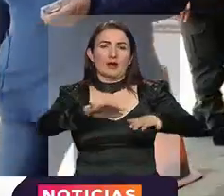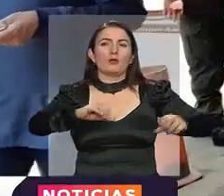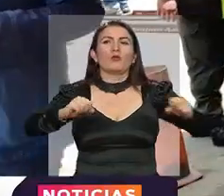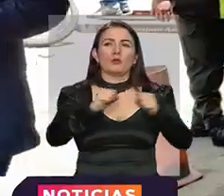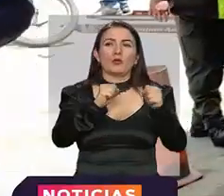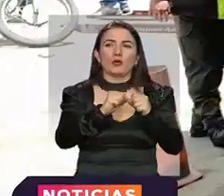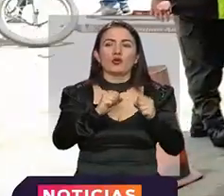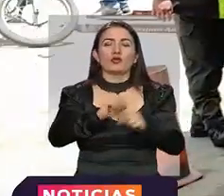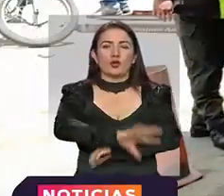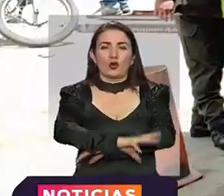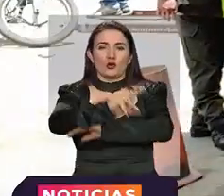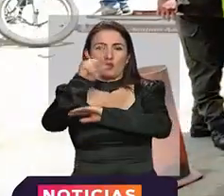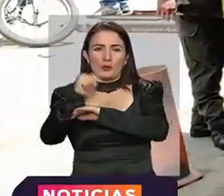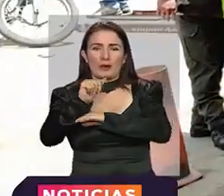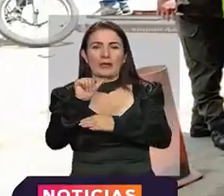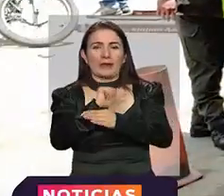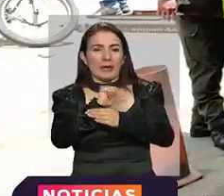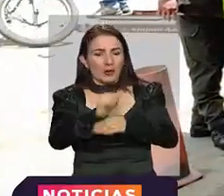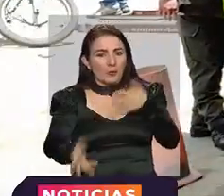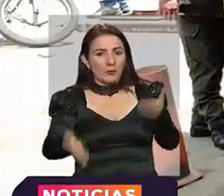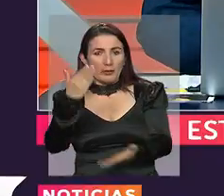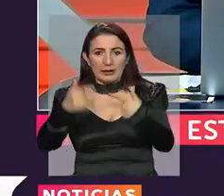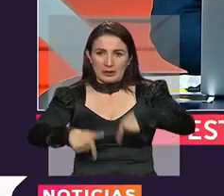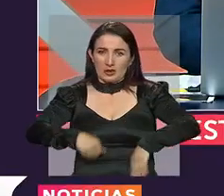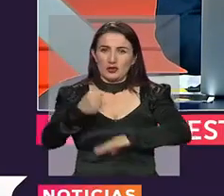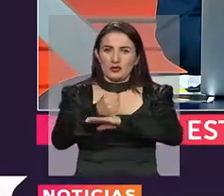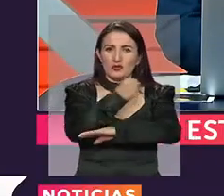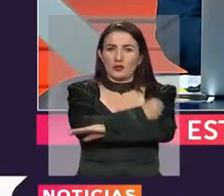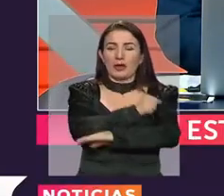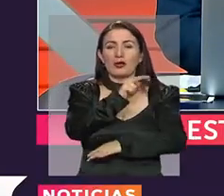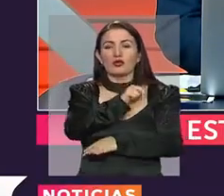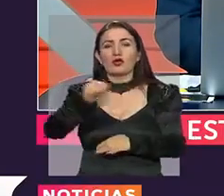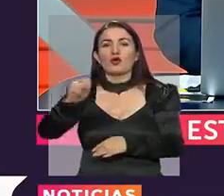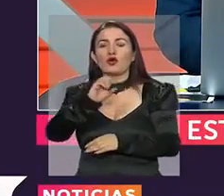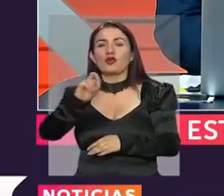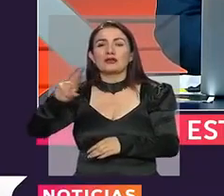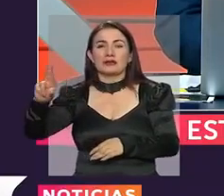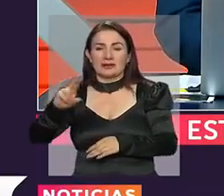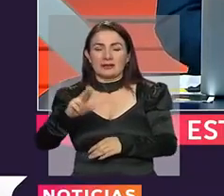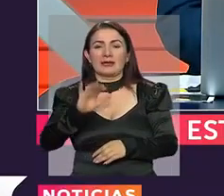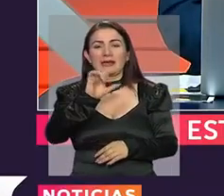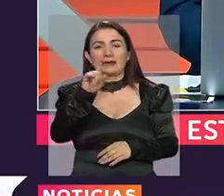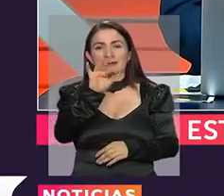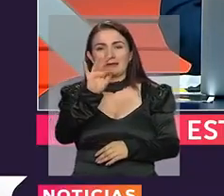frente al hurto de autopartes. Desde Suba, en el noroccidente de Bogotá, Esteban Bejarano. Esteban, muchísimas